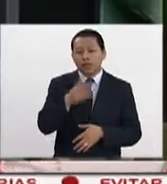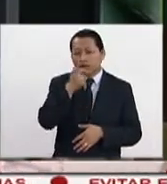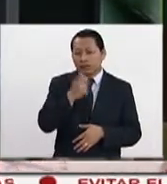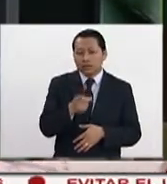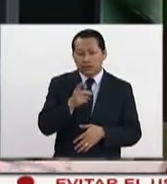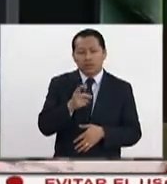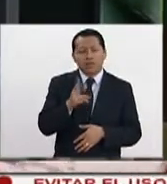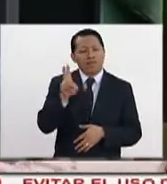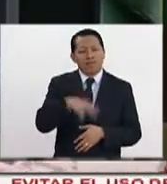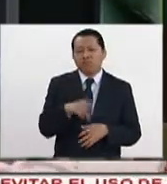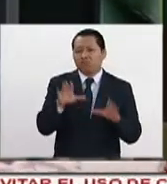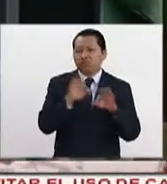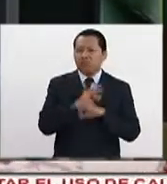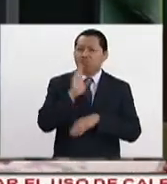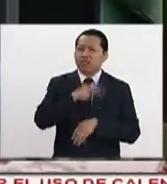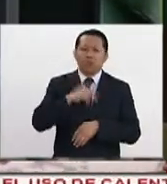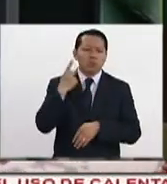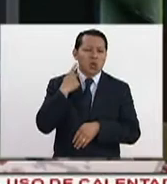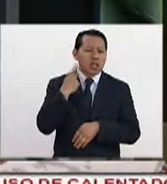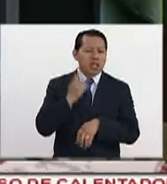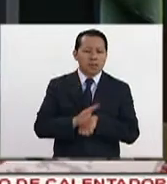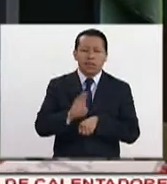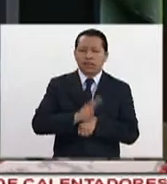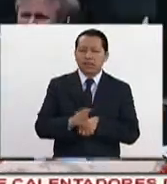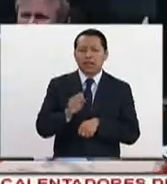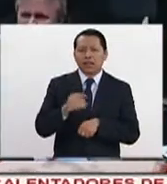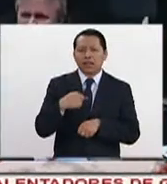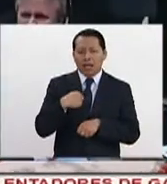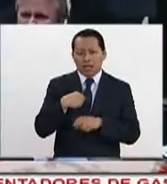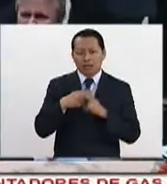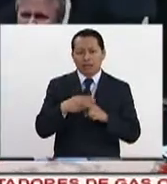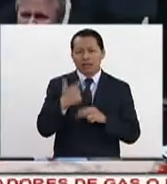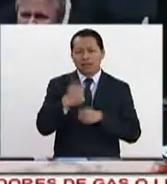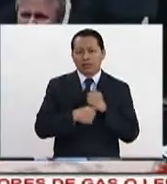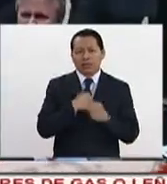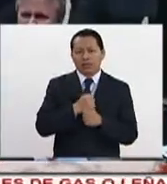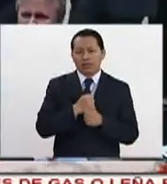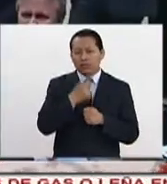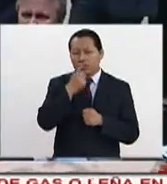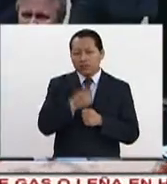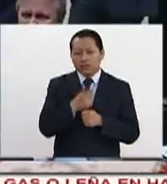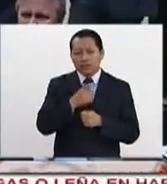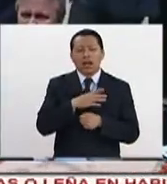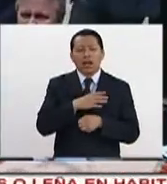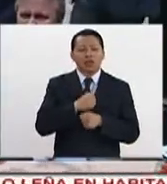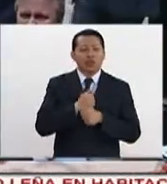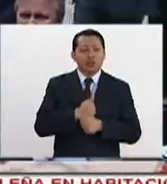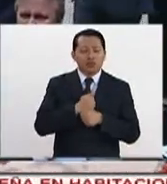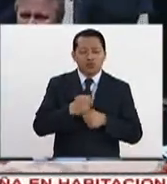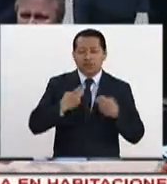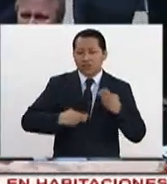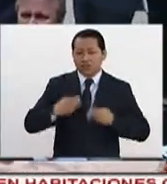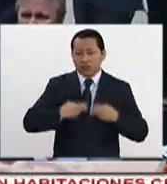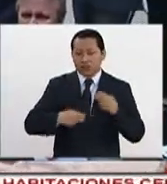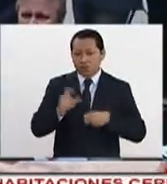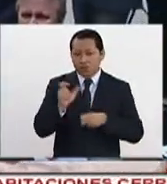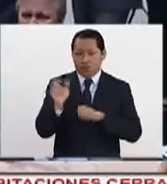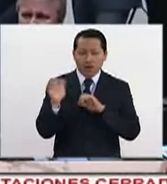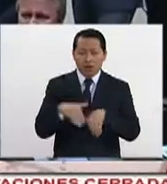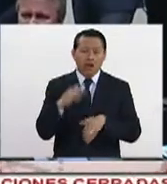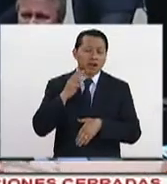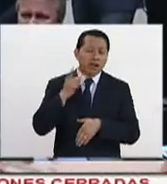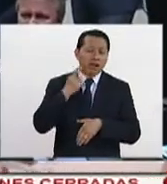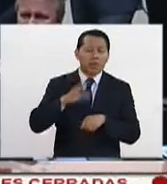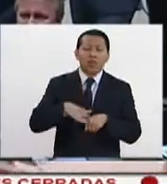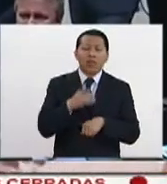muy decepcionado con la política de Brasil en la que lleva 7 años. Además dijo que sufrió prejuicios cuando entró a la Cámara Baja por